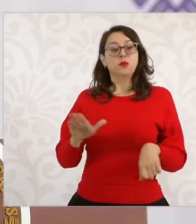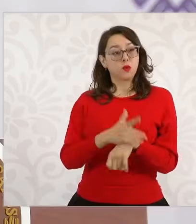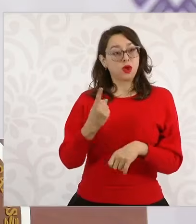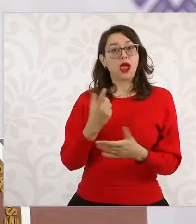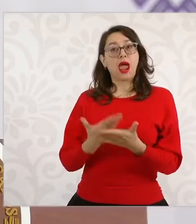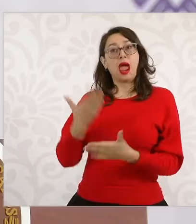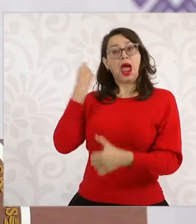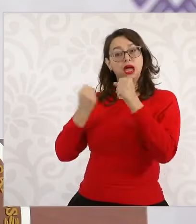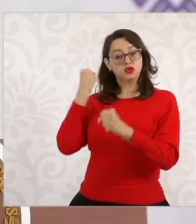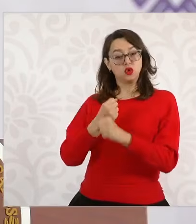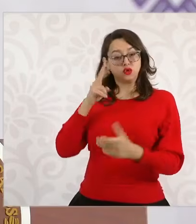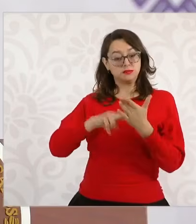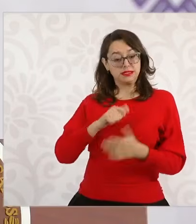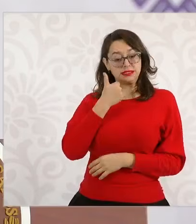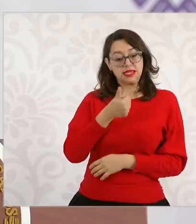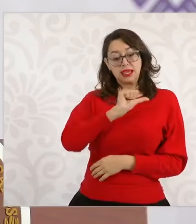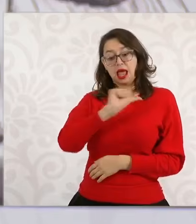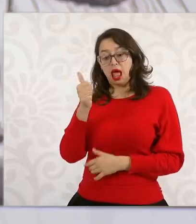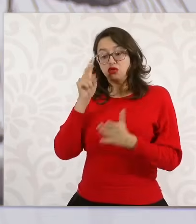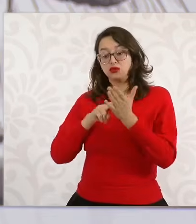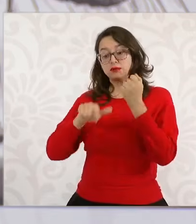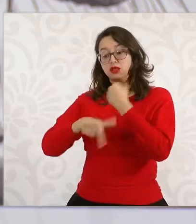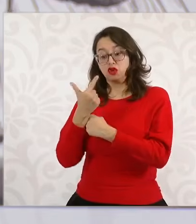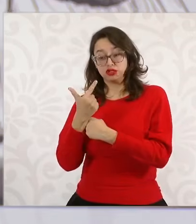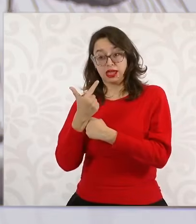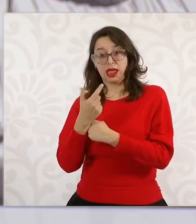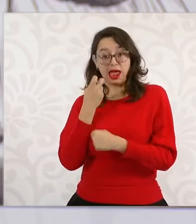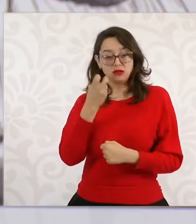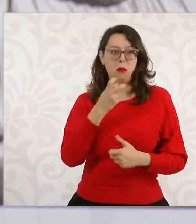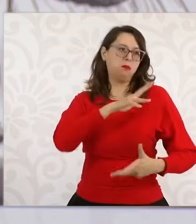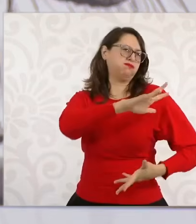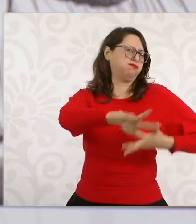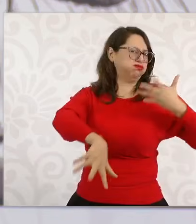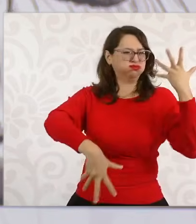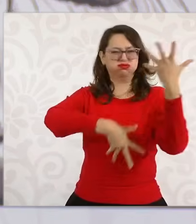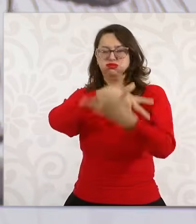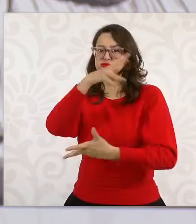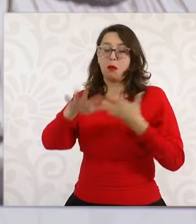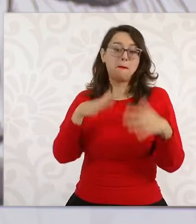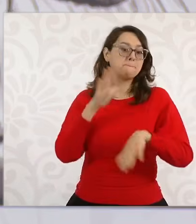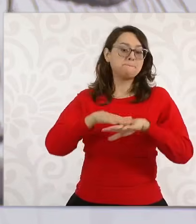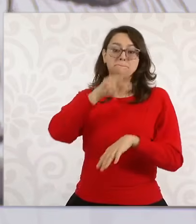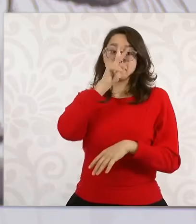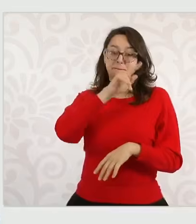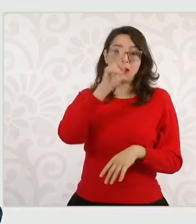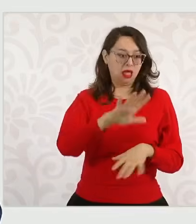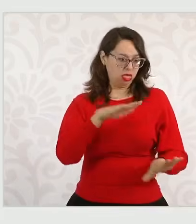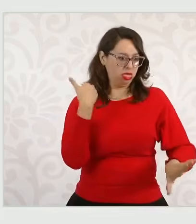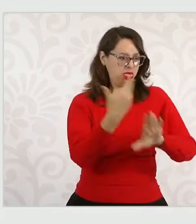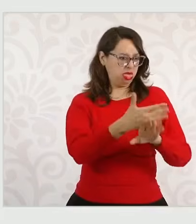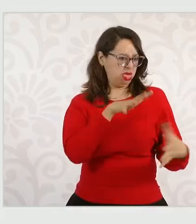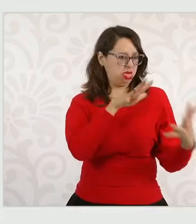2006 al 2012, y lo que se generó fue mucho más violencia. Lo que se busca es